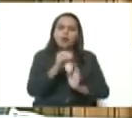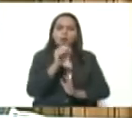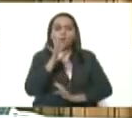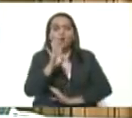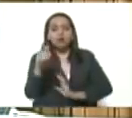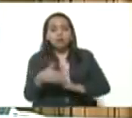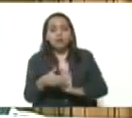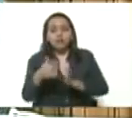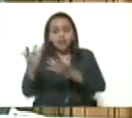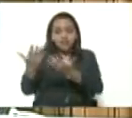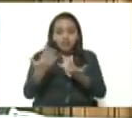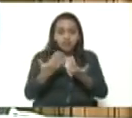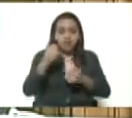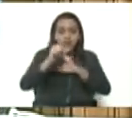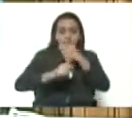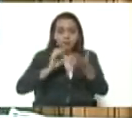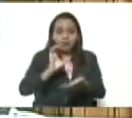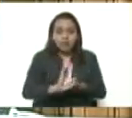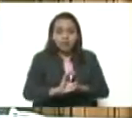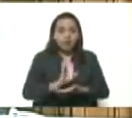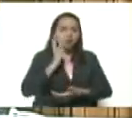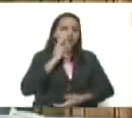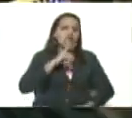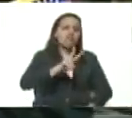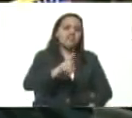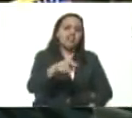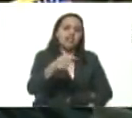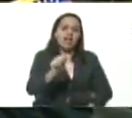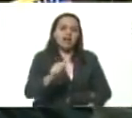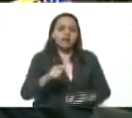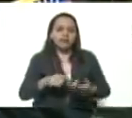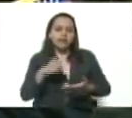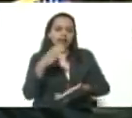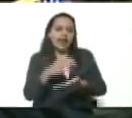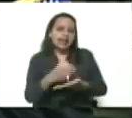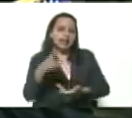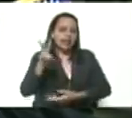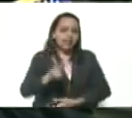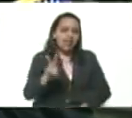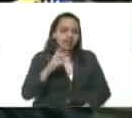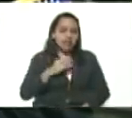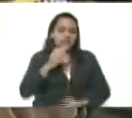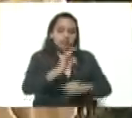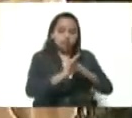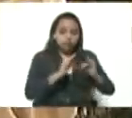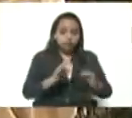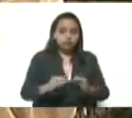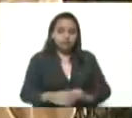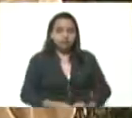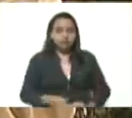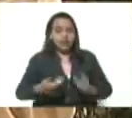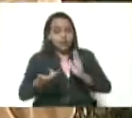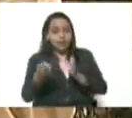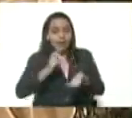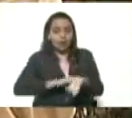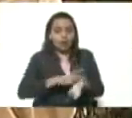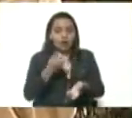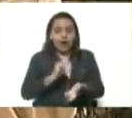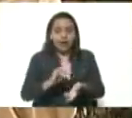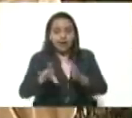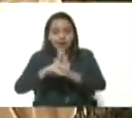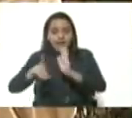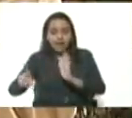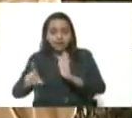que vinieron a Caracas, a La Vega, a Catia, al Valle. Lo más grave, presidente, es que los que entraron por vía